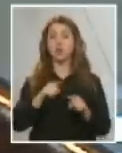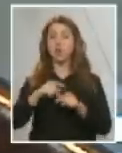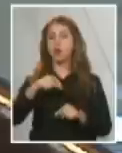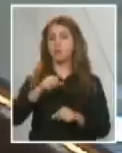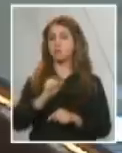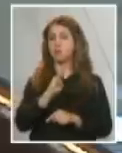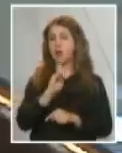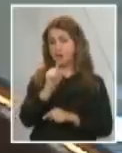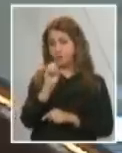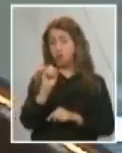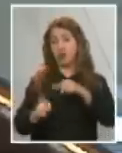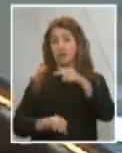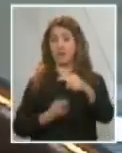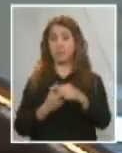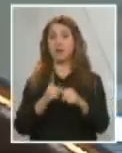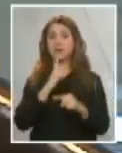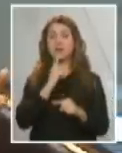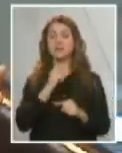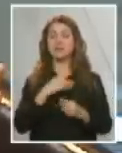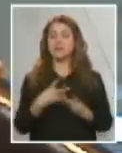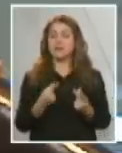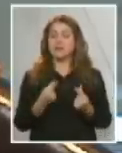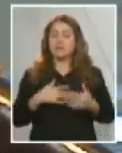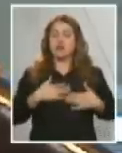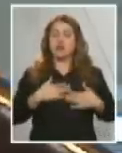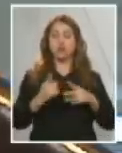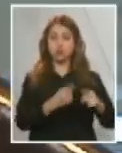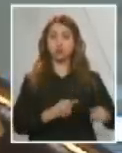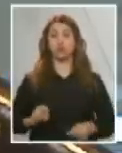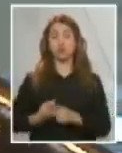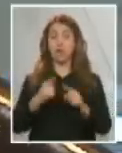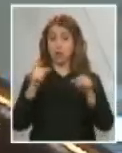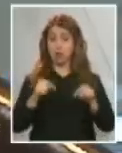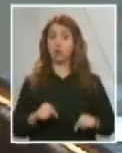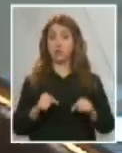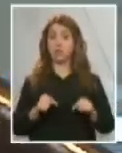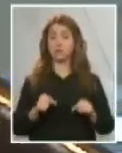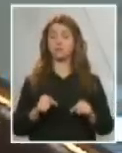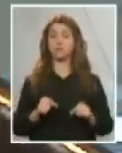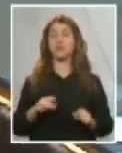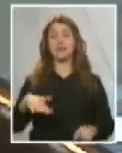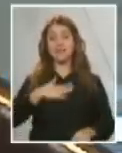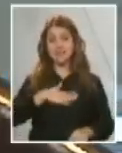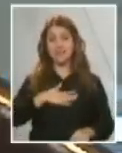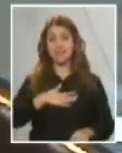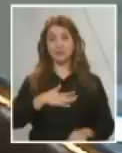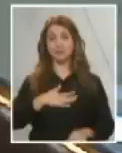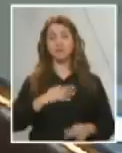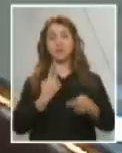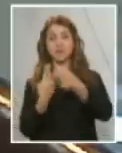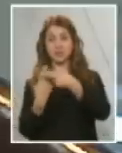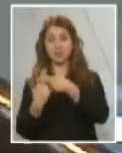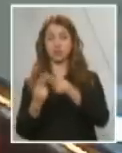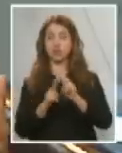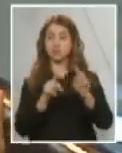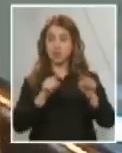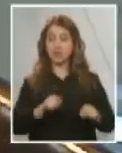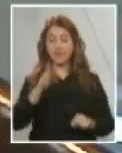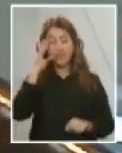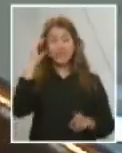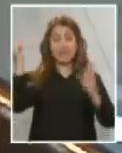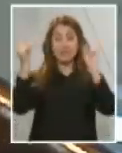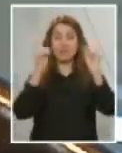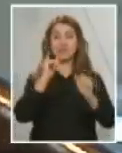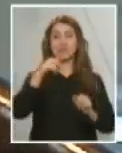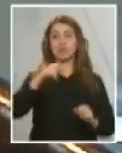Pablo, además tiene ese sentido social. Entonces hoy día es lo que uno quisiera que fuera así. Teletón hizo esta innovatón